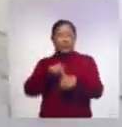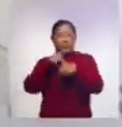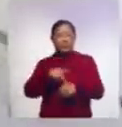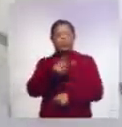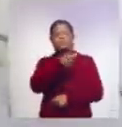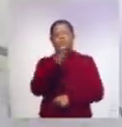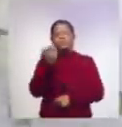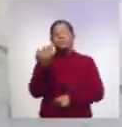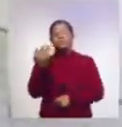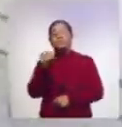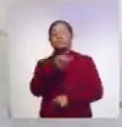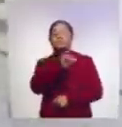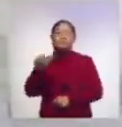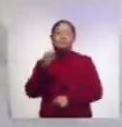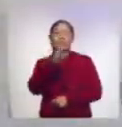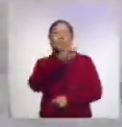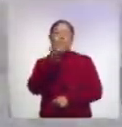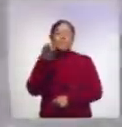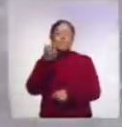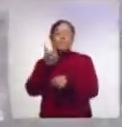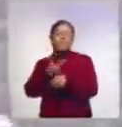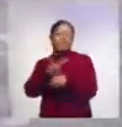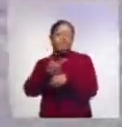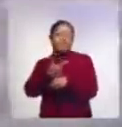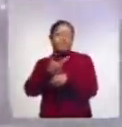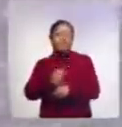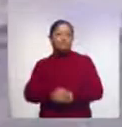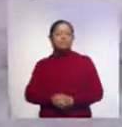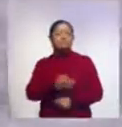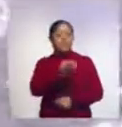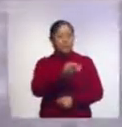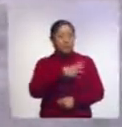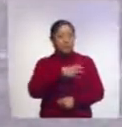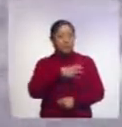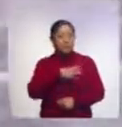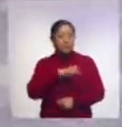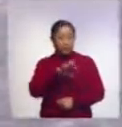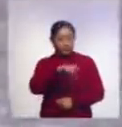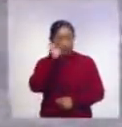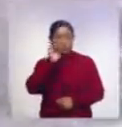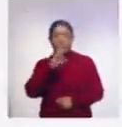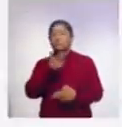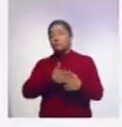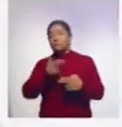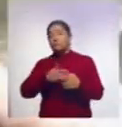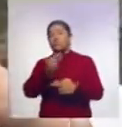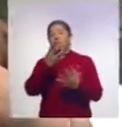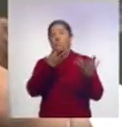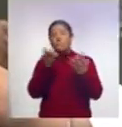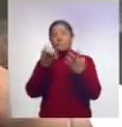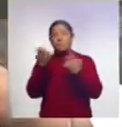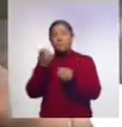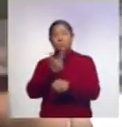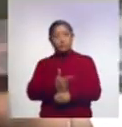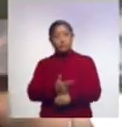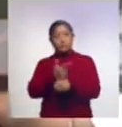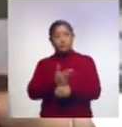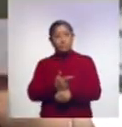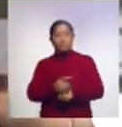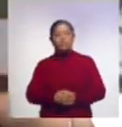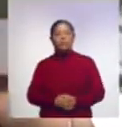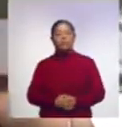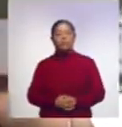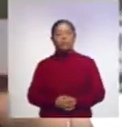de 250 a 300 gramos. En este criadero se han obtenido piezas de hasta 900 gramos. Una fuente de